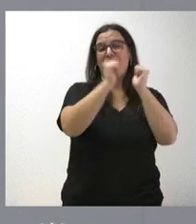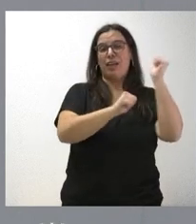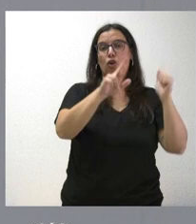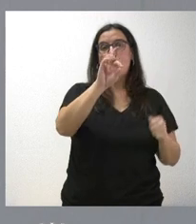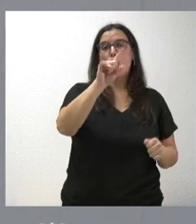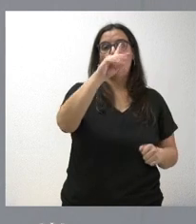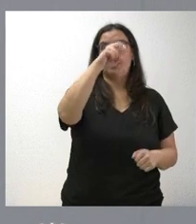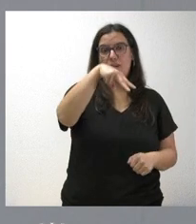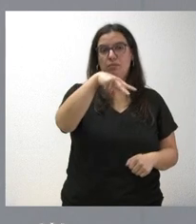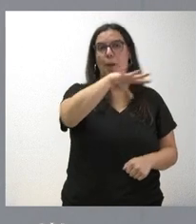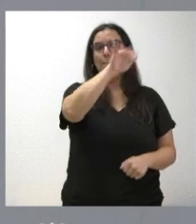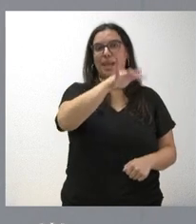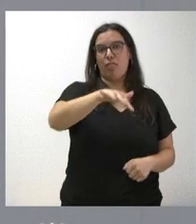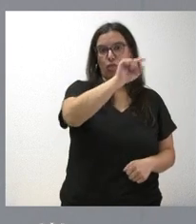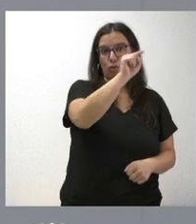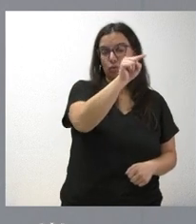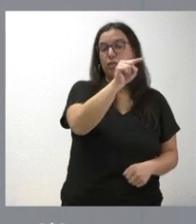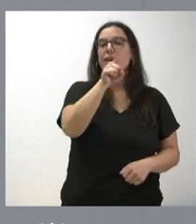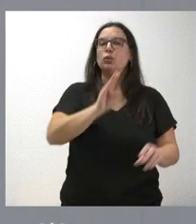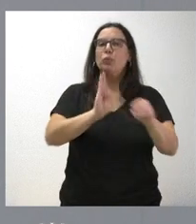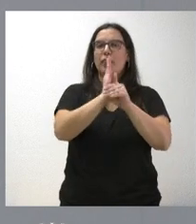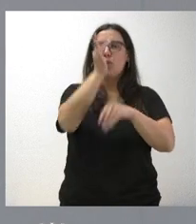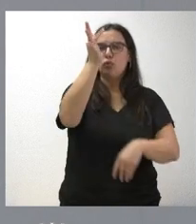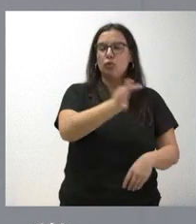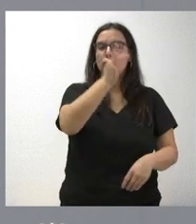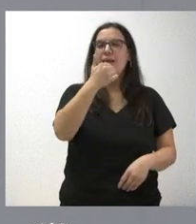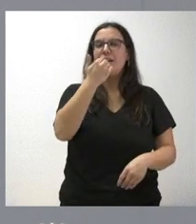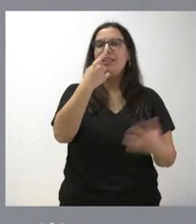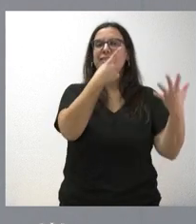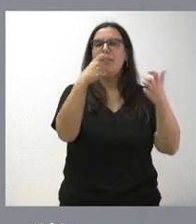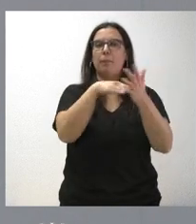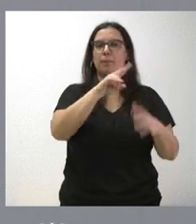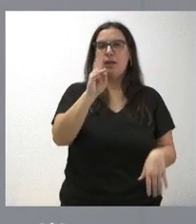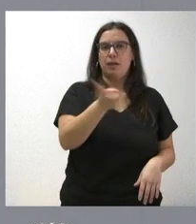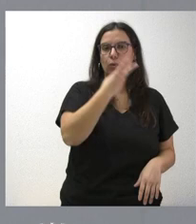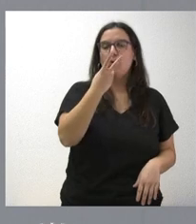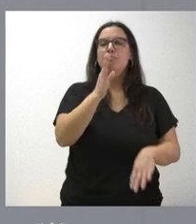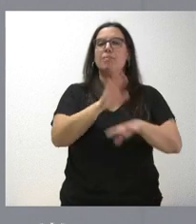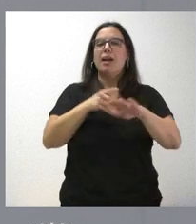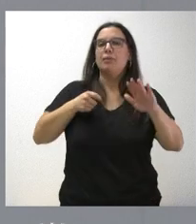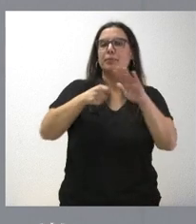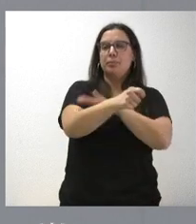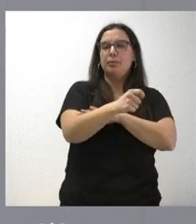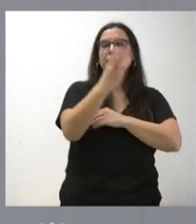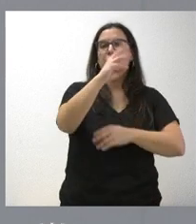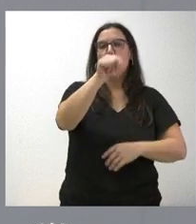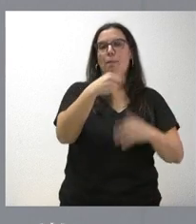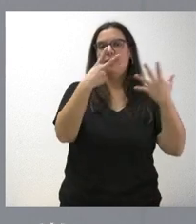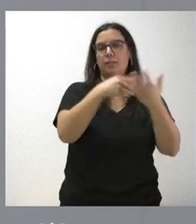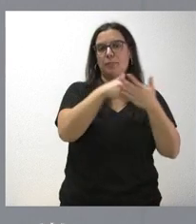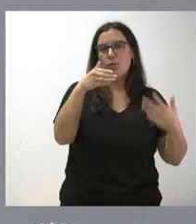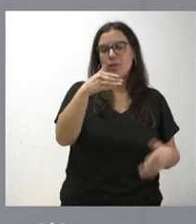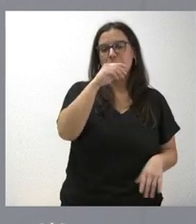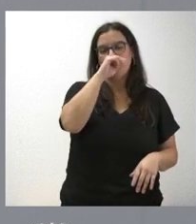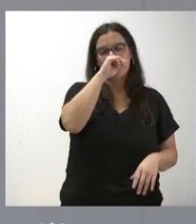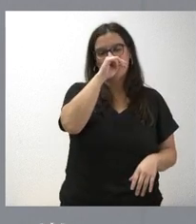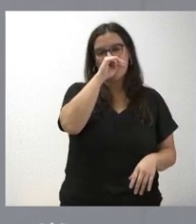vierzo en León que va a recibir una subvención total de casi 600.000 eur para una inversión de 3,7 millones y